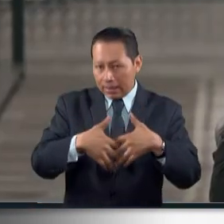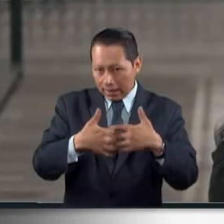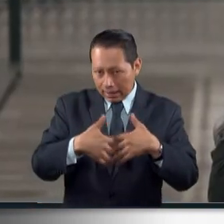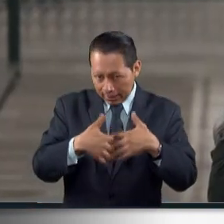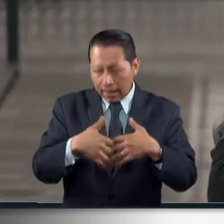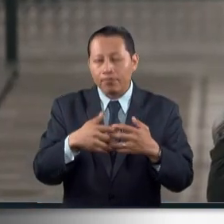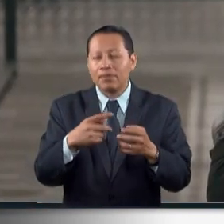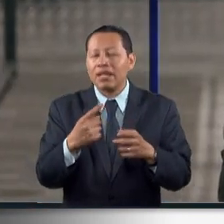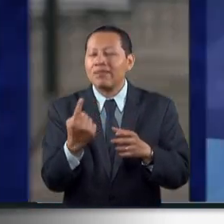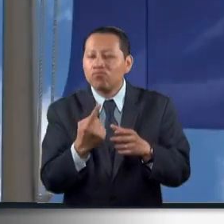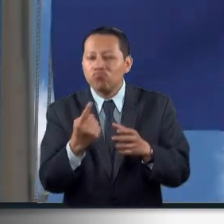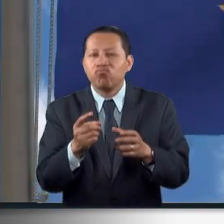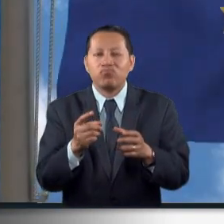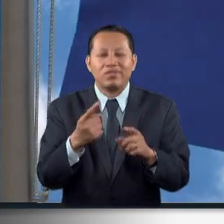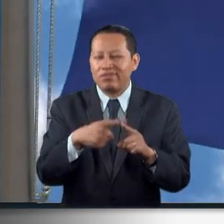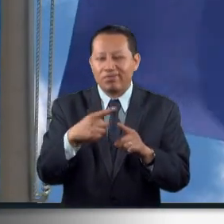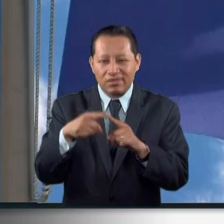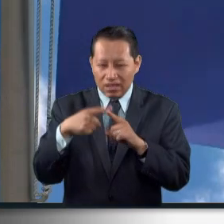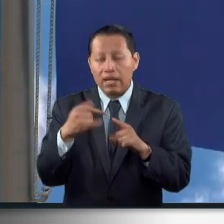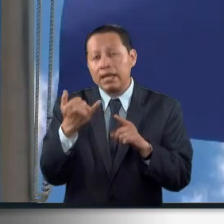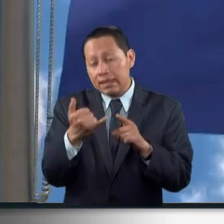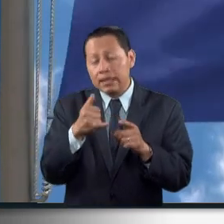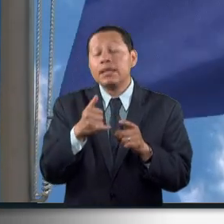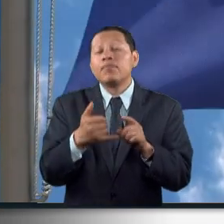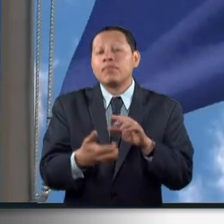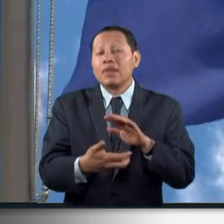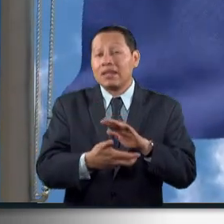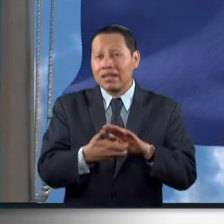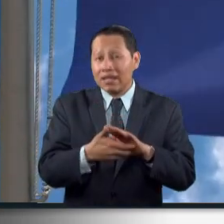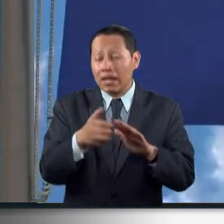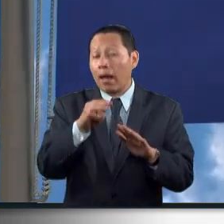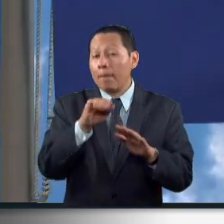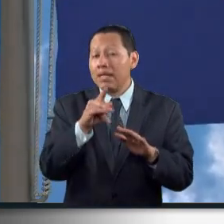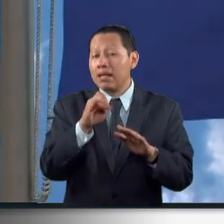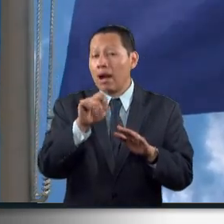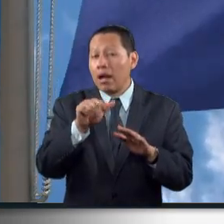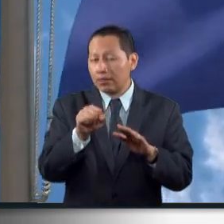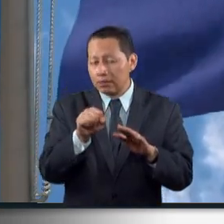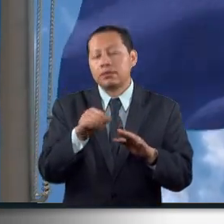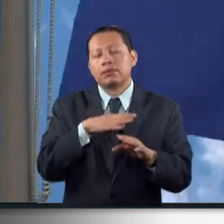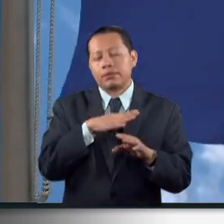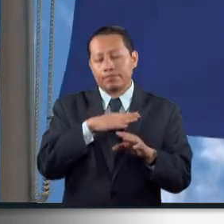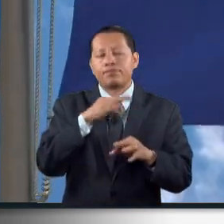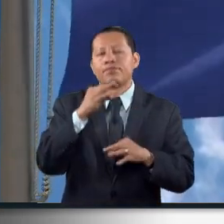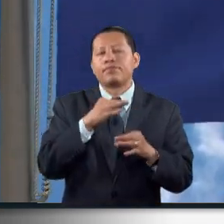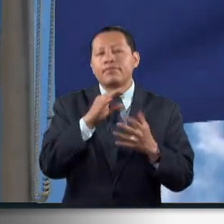electrodomésticos y minerales. Para Noticias del Congreso, Adriana Aguilar Torres.